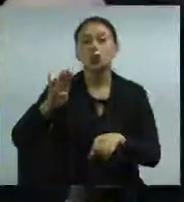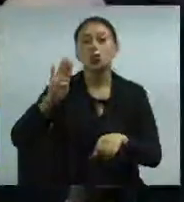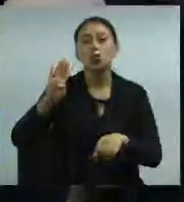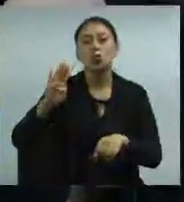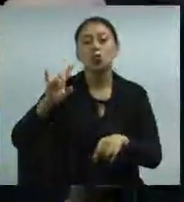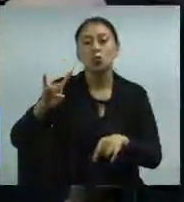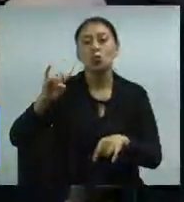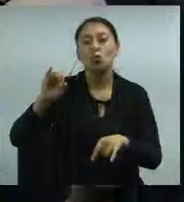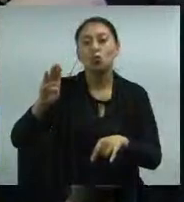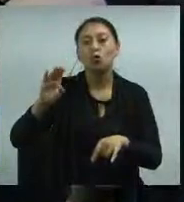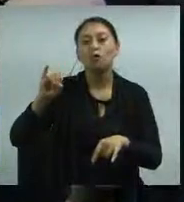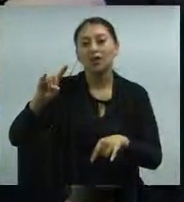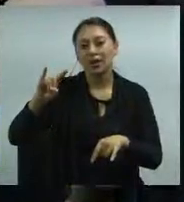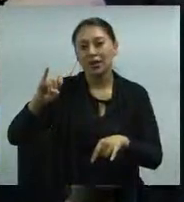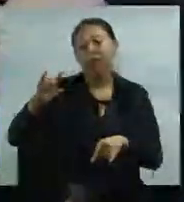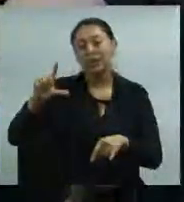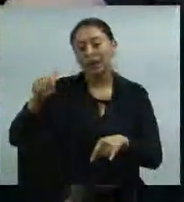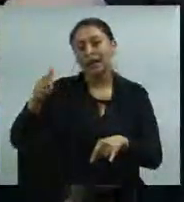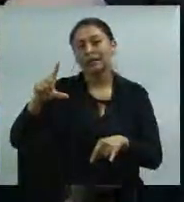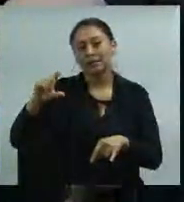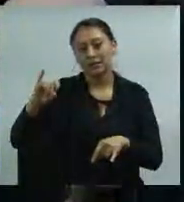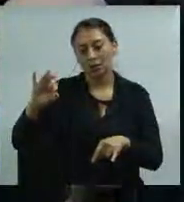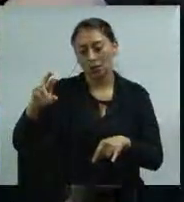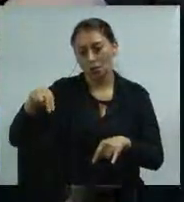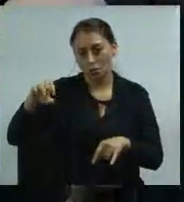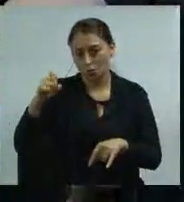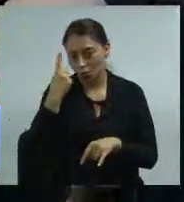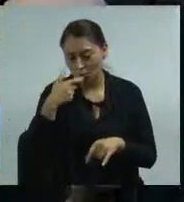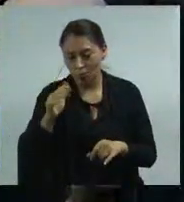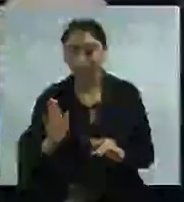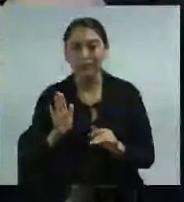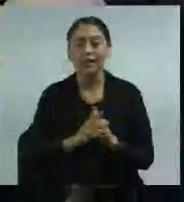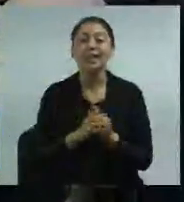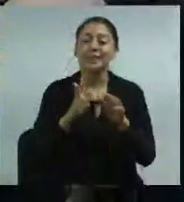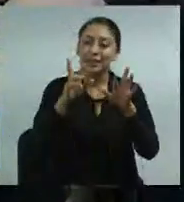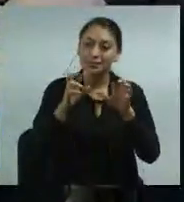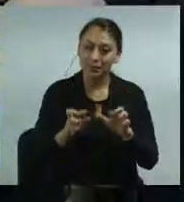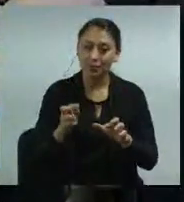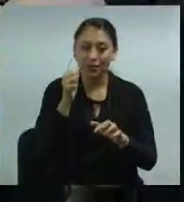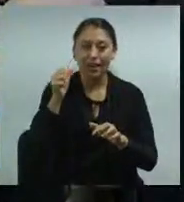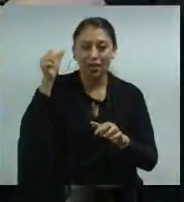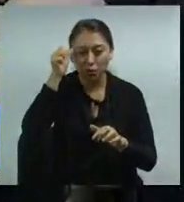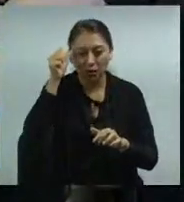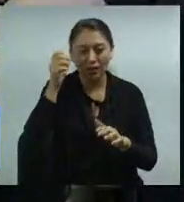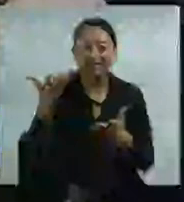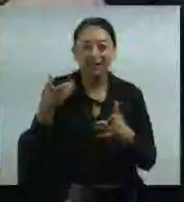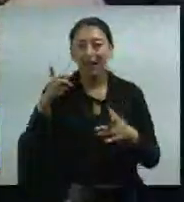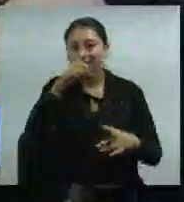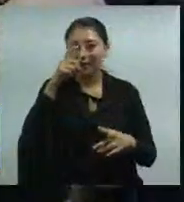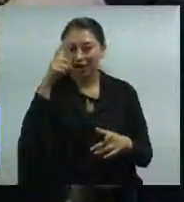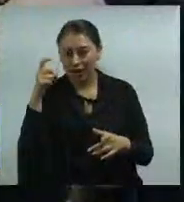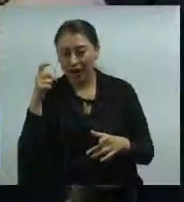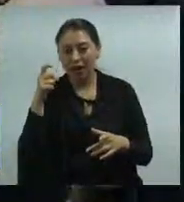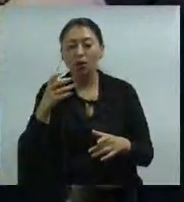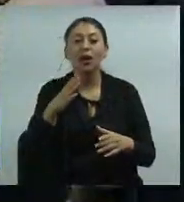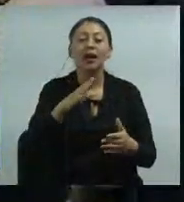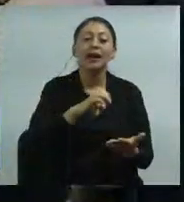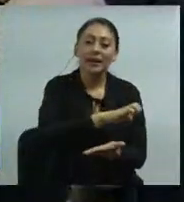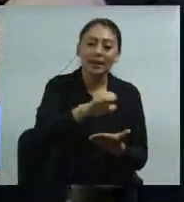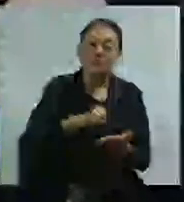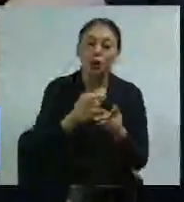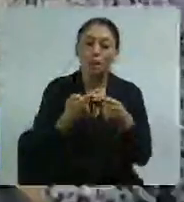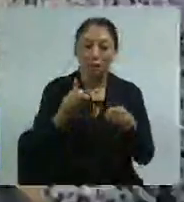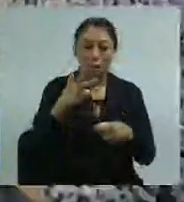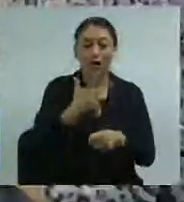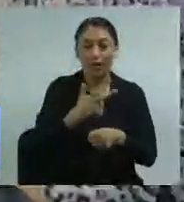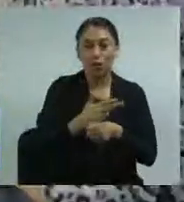todas las personas de la tercera edad que tienen que ver con el Estado. Pero en Guatemala existen varios